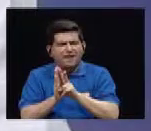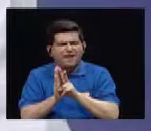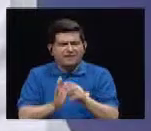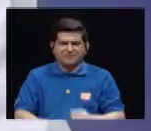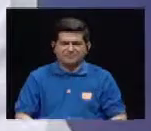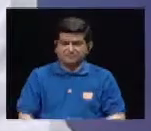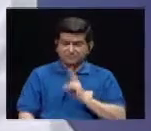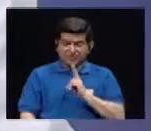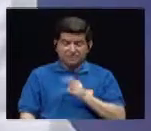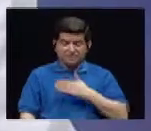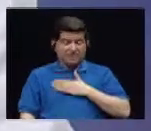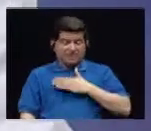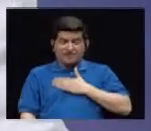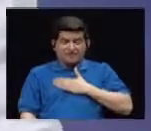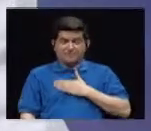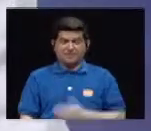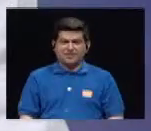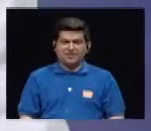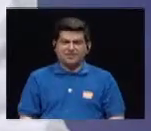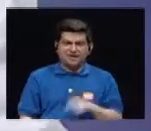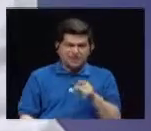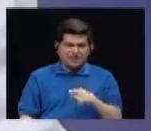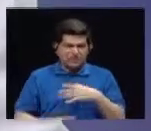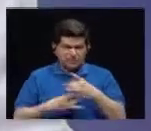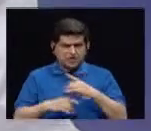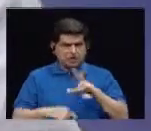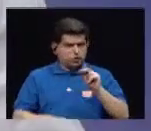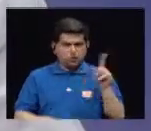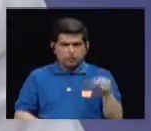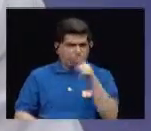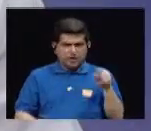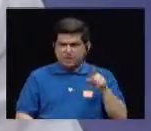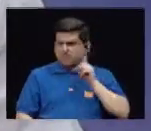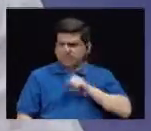Realmente, no sé, es algo que me... Ojo,